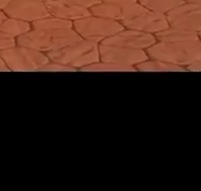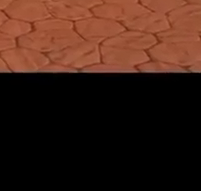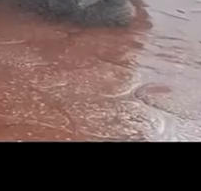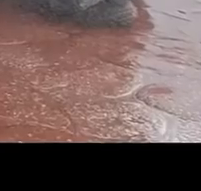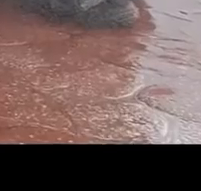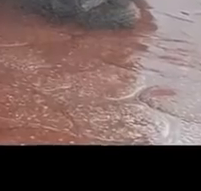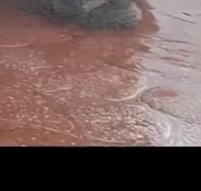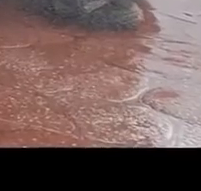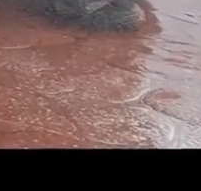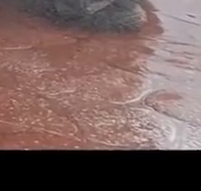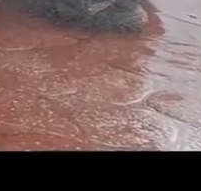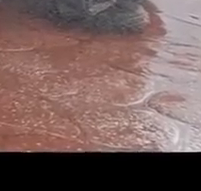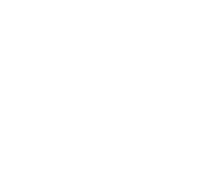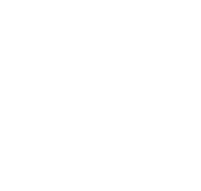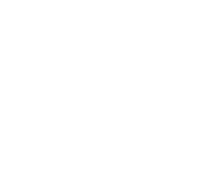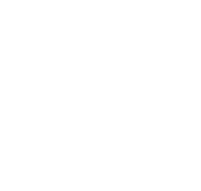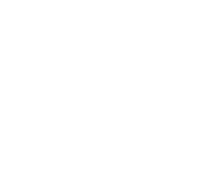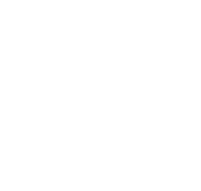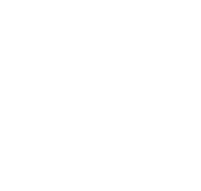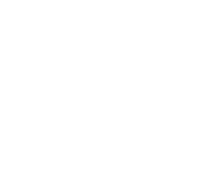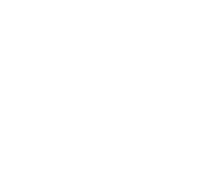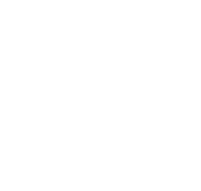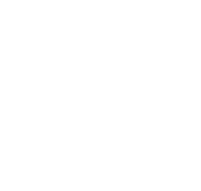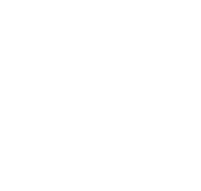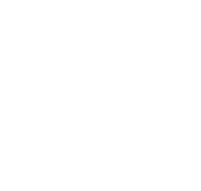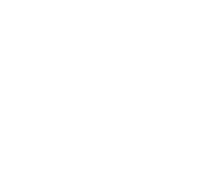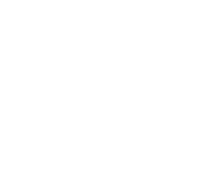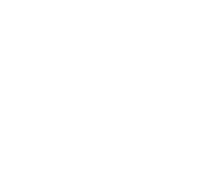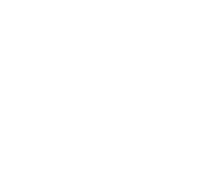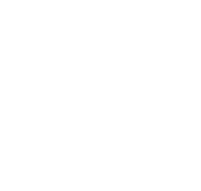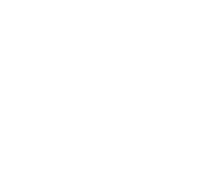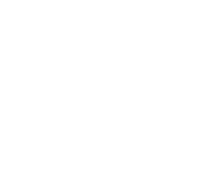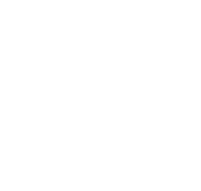años, garantizando la seguridad y la alegría de nuestro pueblo.